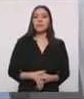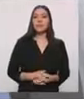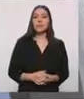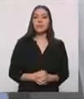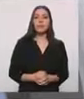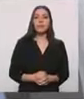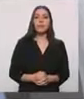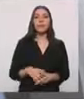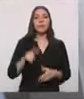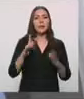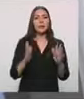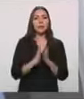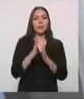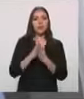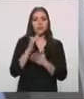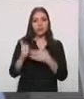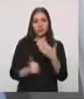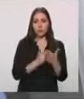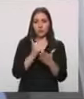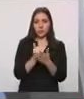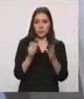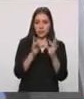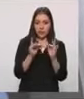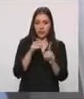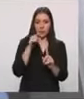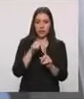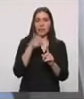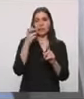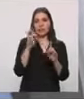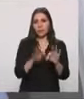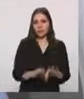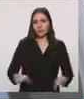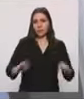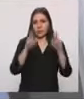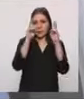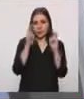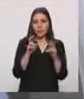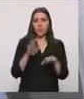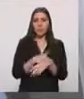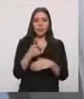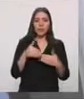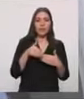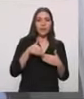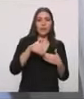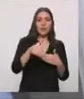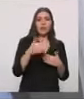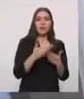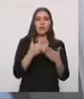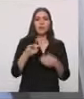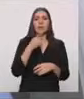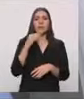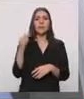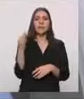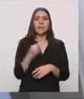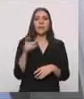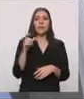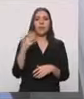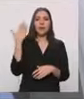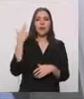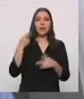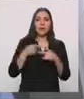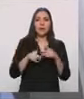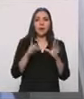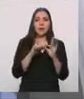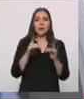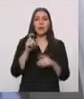de participación ciudadana es hablar de un tema muy importante y más en estos días en los cuales, si bien, como tú bien dices al inicio de tu presentación, pues